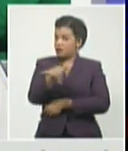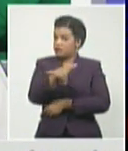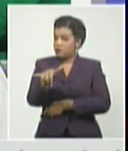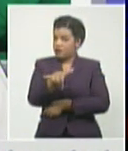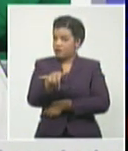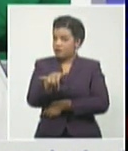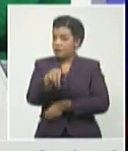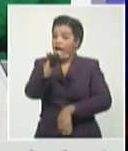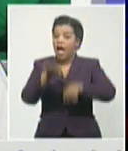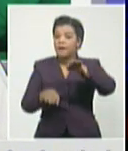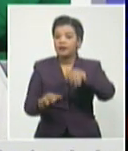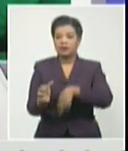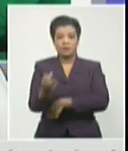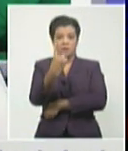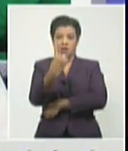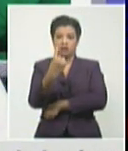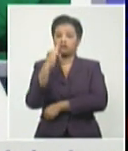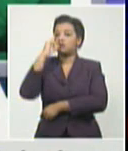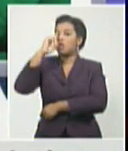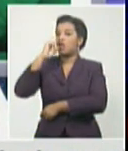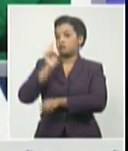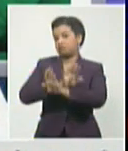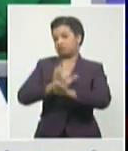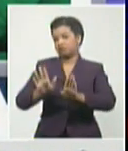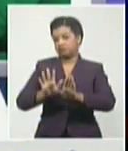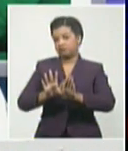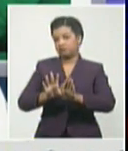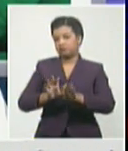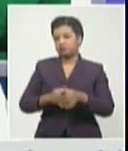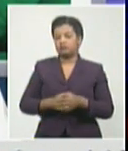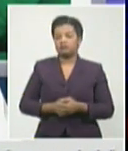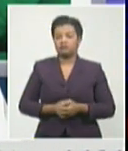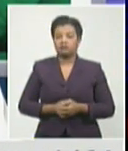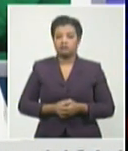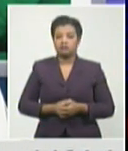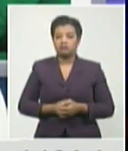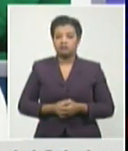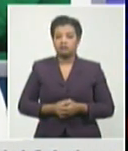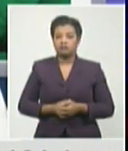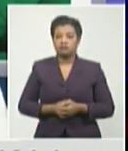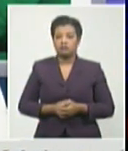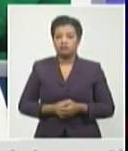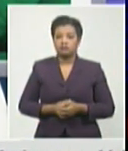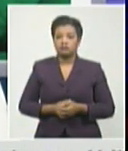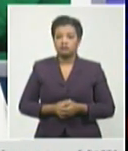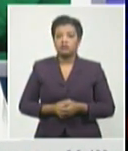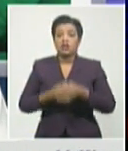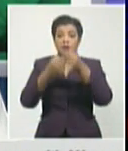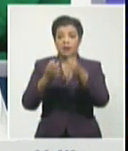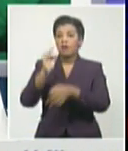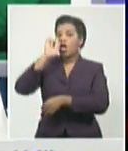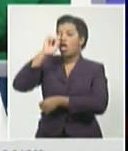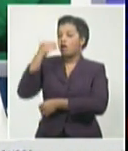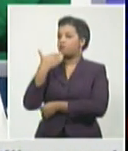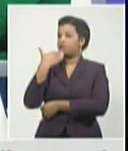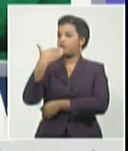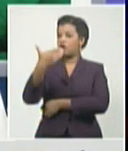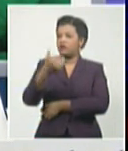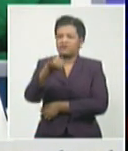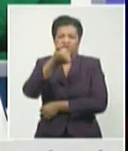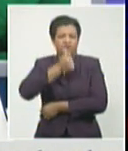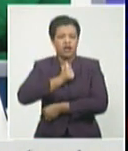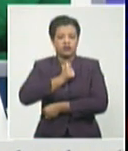toma la lana salió ahora se plantea que tenga un componente a nivel mayor y sea más fácil de demostrar